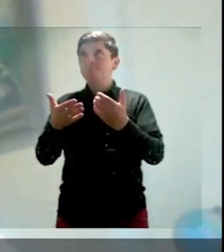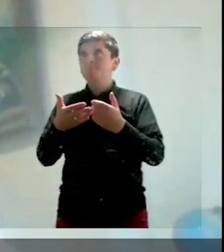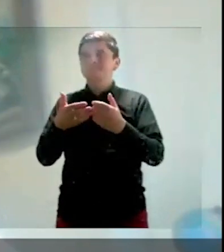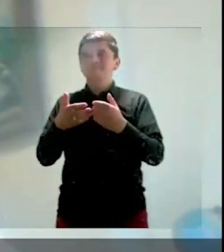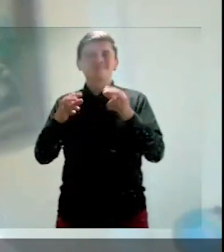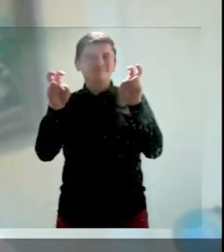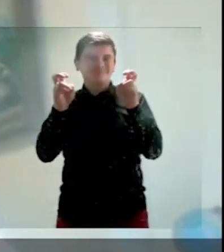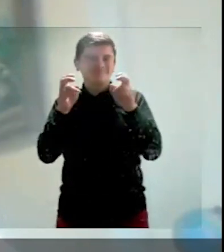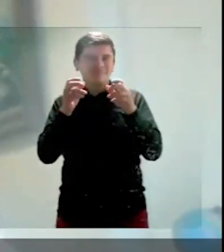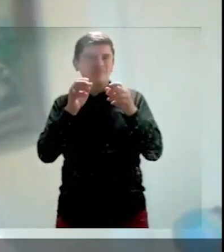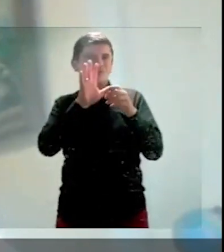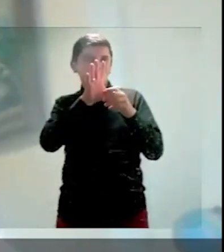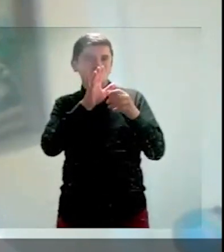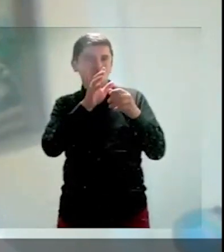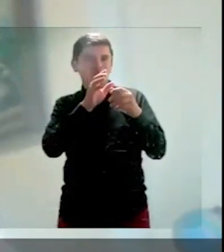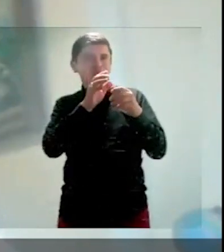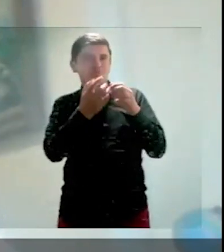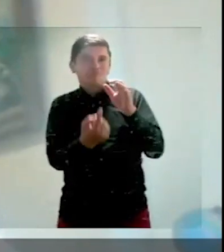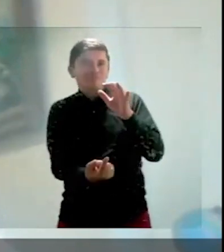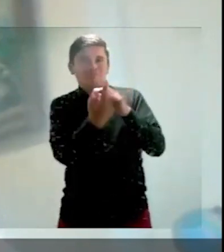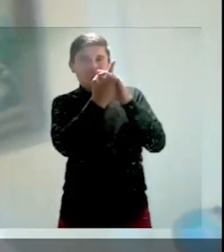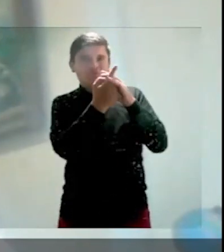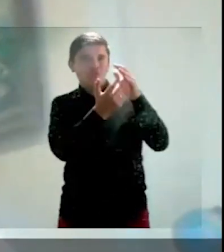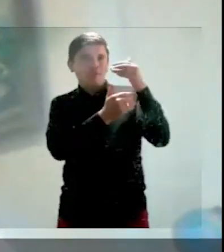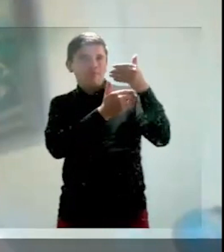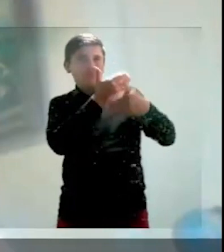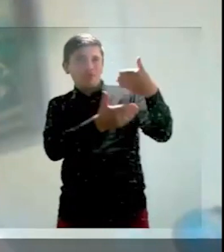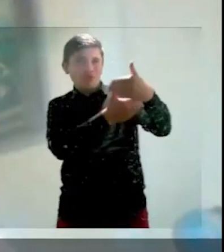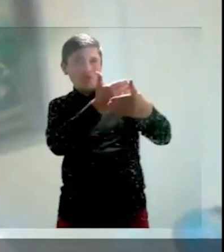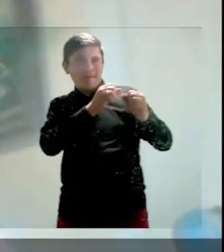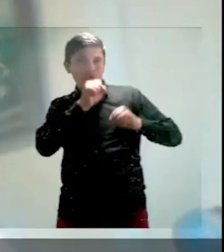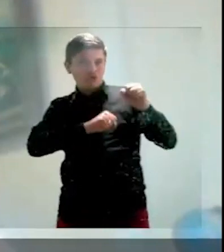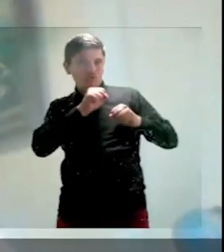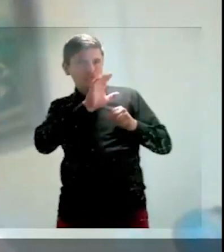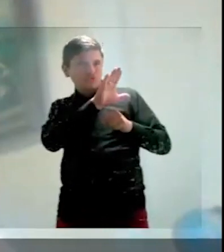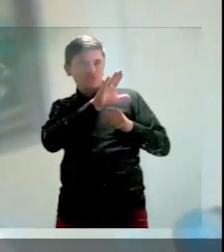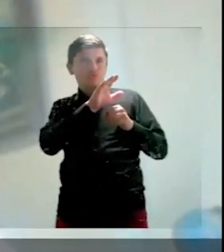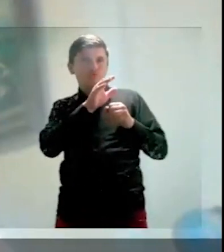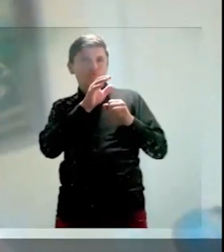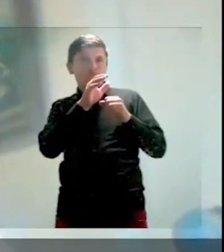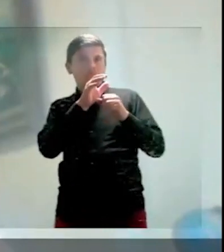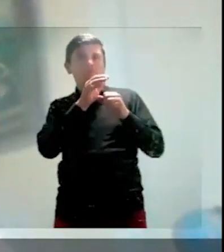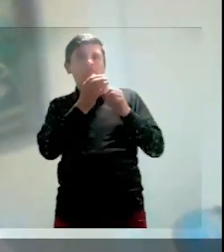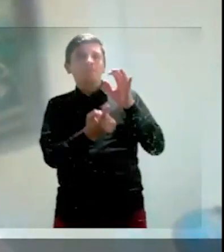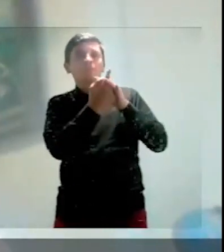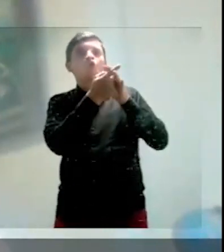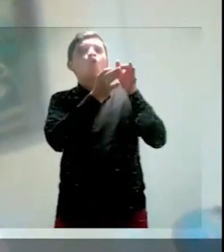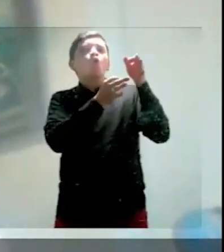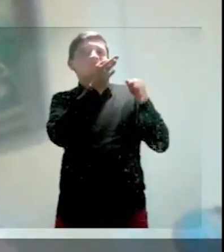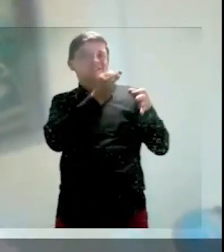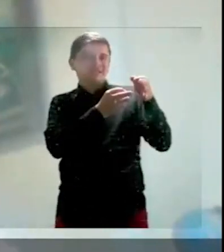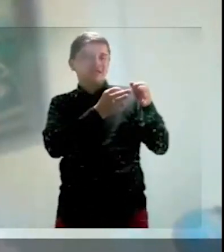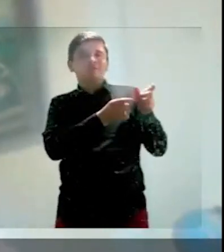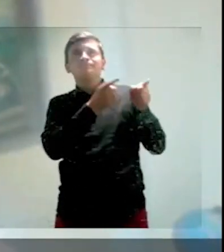de causales de procedencia, de procedibilidad contra providencias judiciales, como se llaman